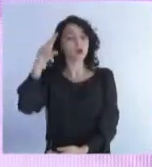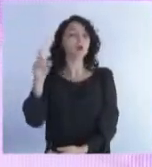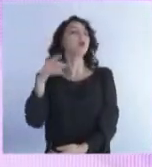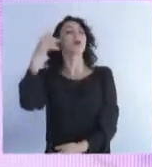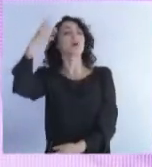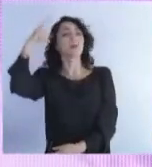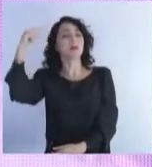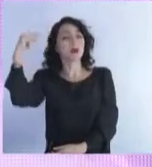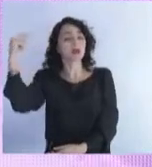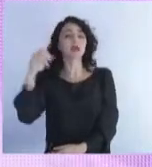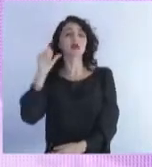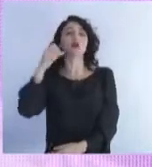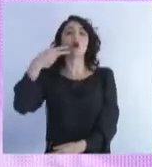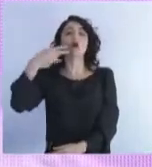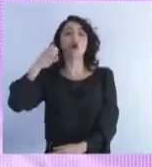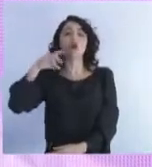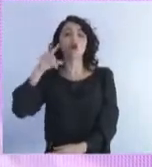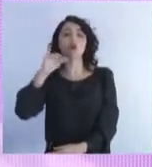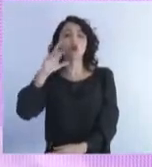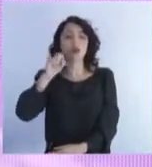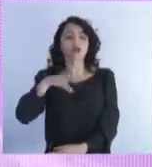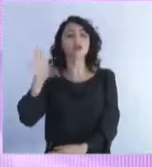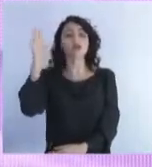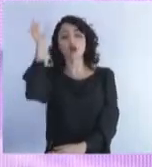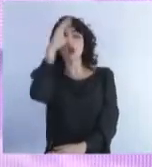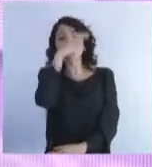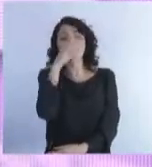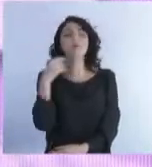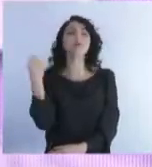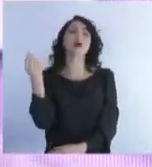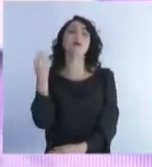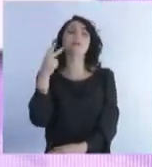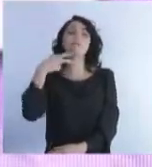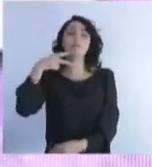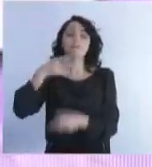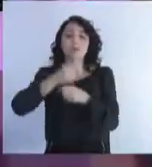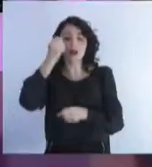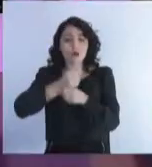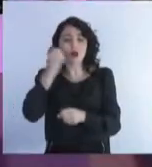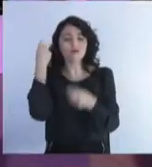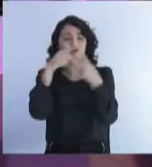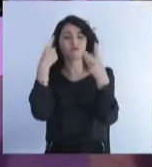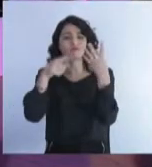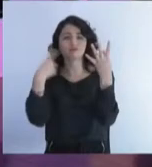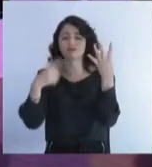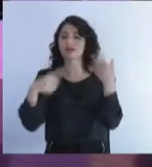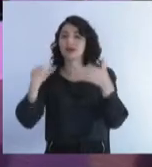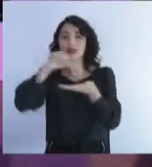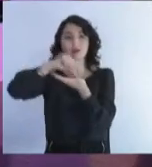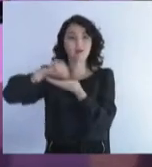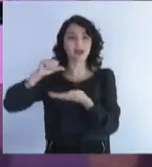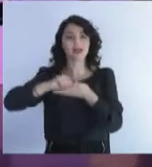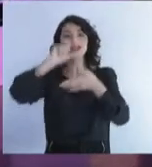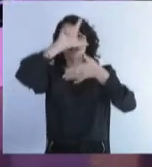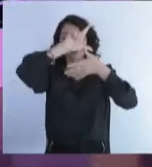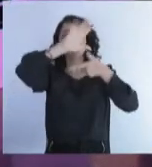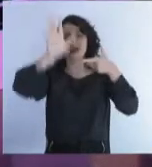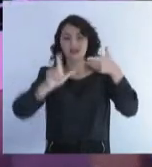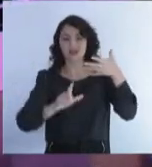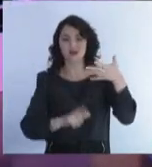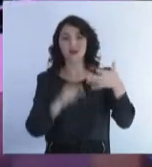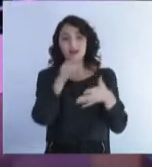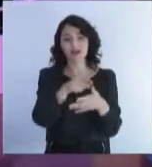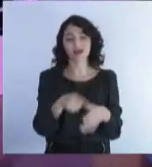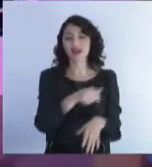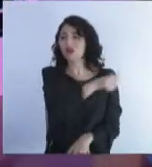de Honduras, de Colombia, de Paraguay, entre otros países de Latinoamérica. Hola a todos ustedes que están ahí y que hacen